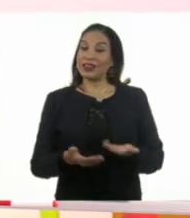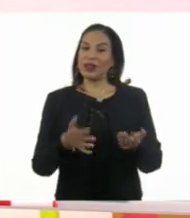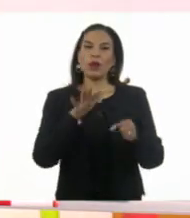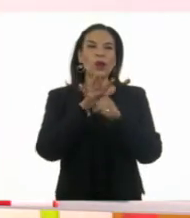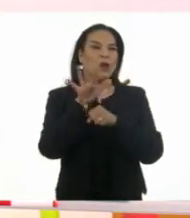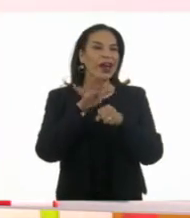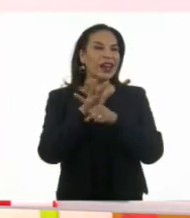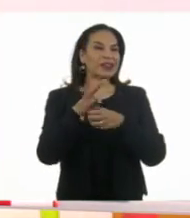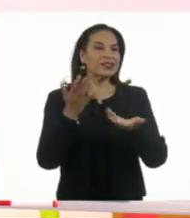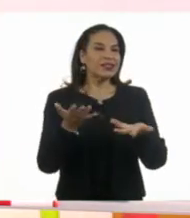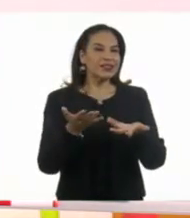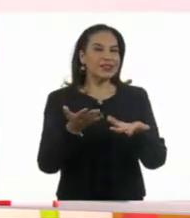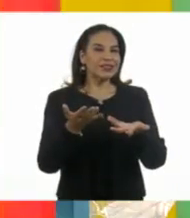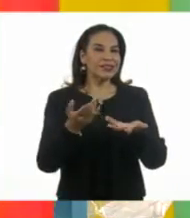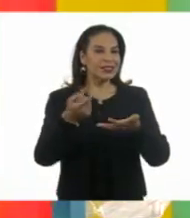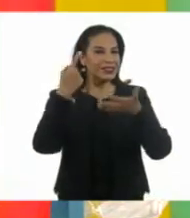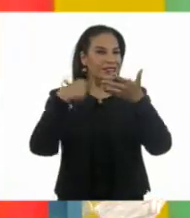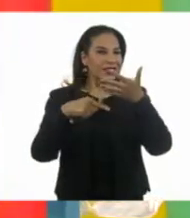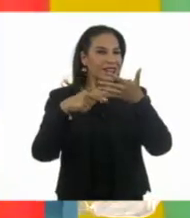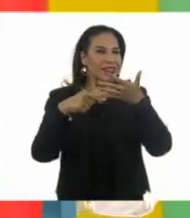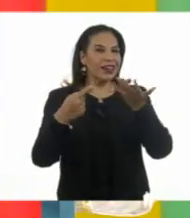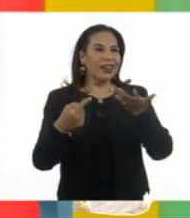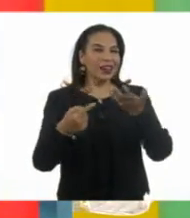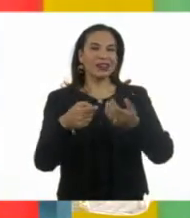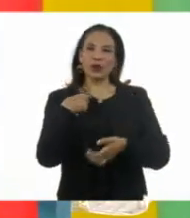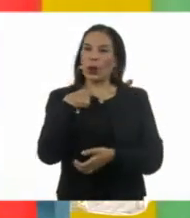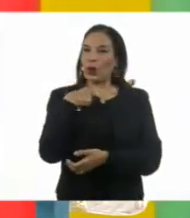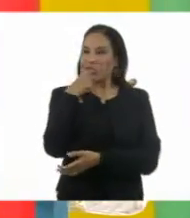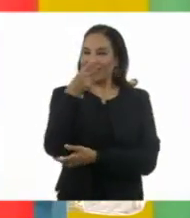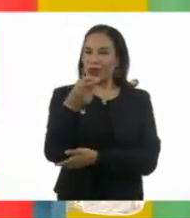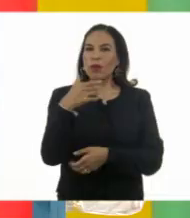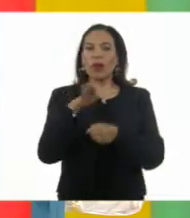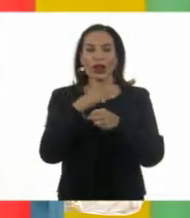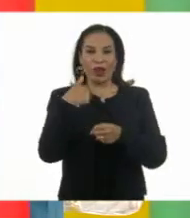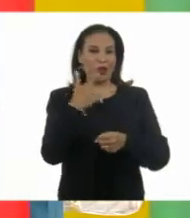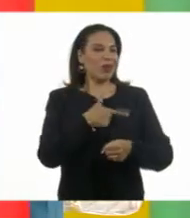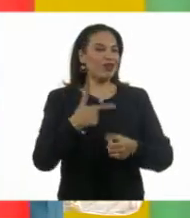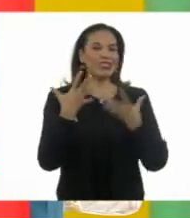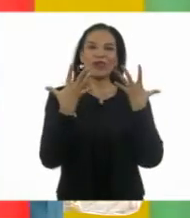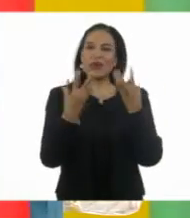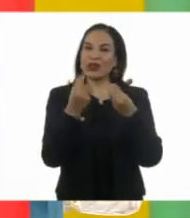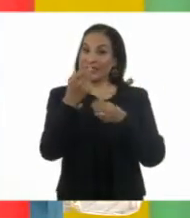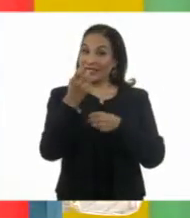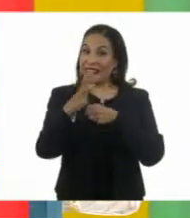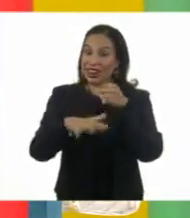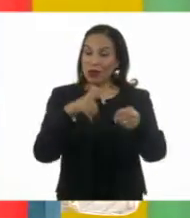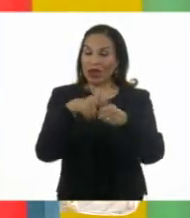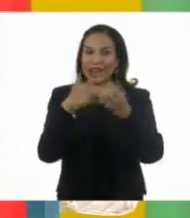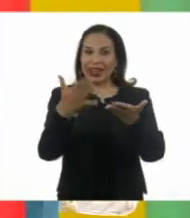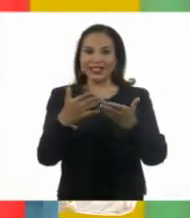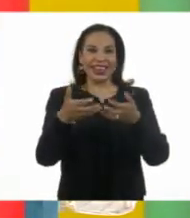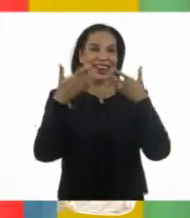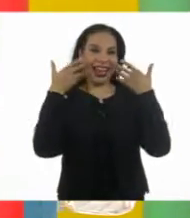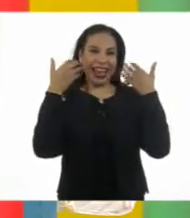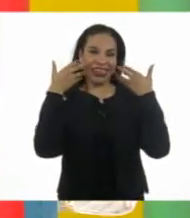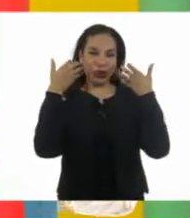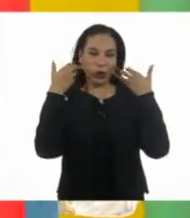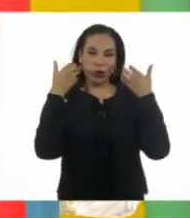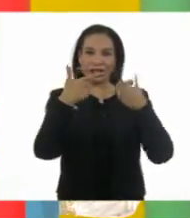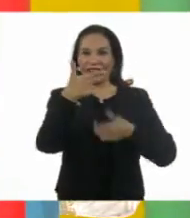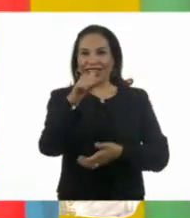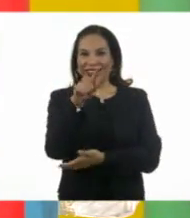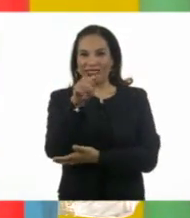¿Cuál es la que sigue? La que sigue es... Esa la voy a decir yo porque a mí me gustan mucho esos animales. El gato.